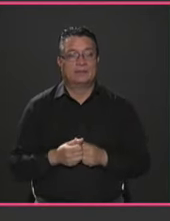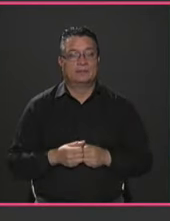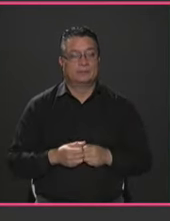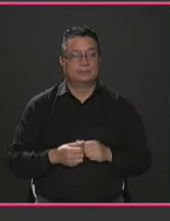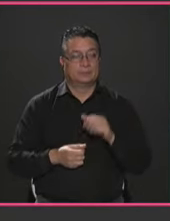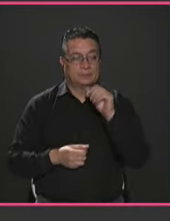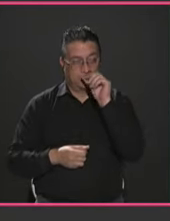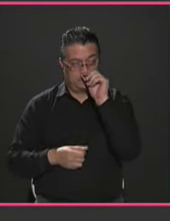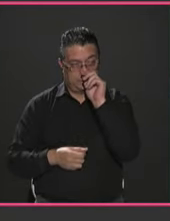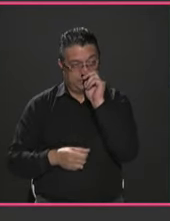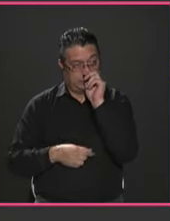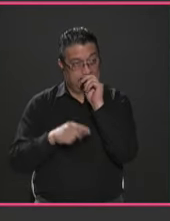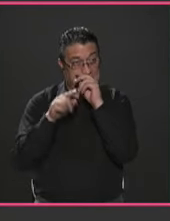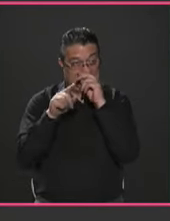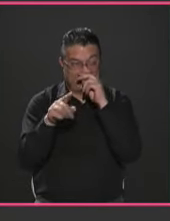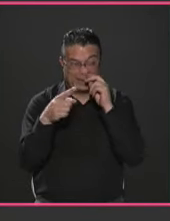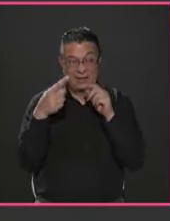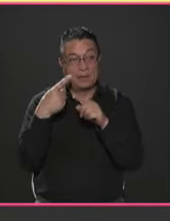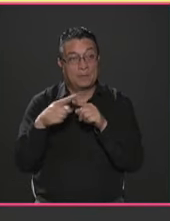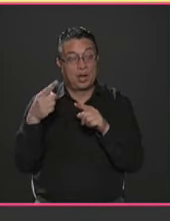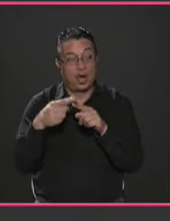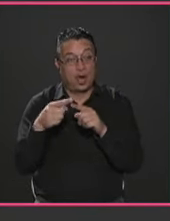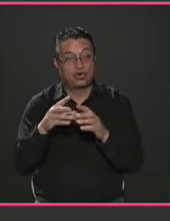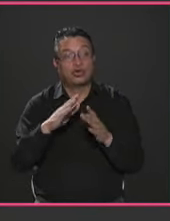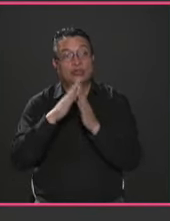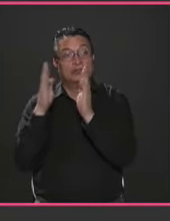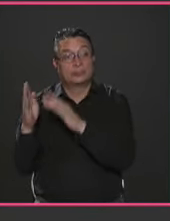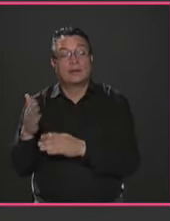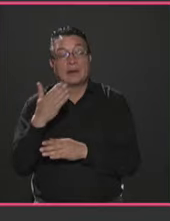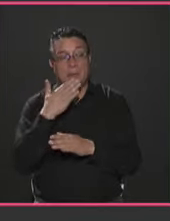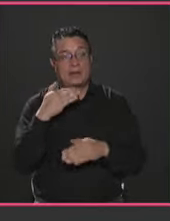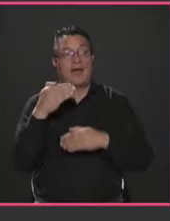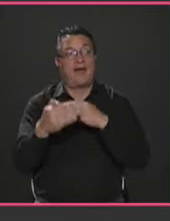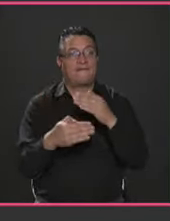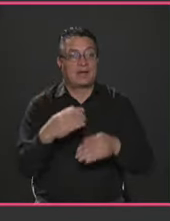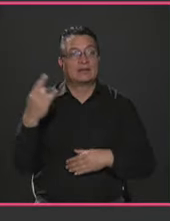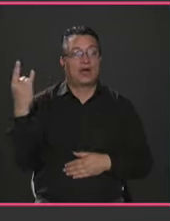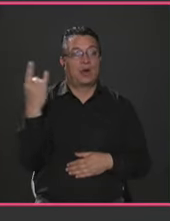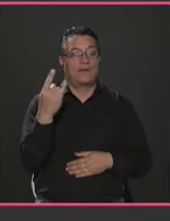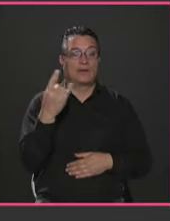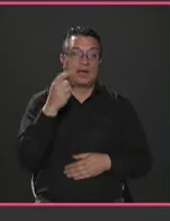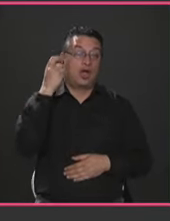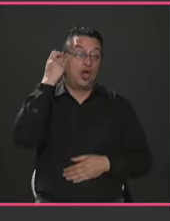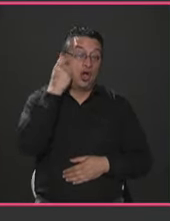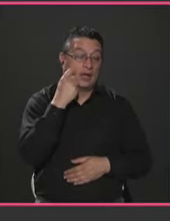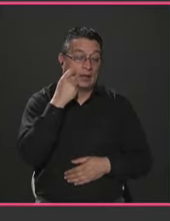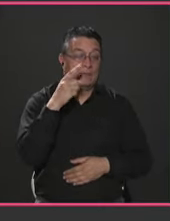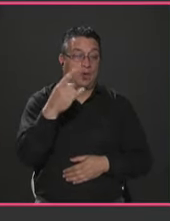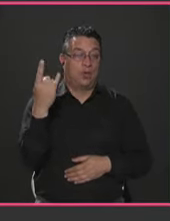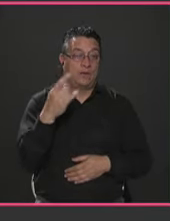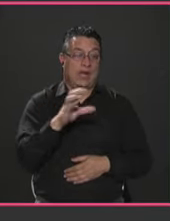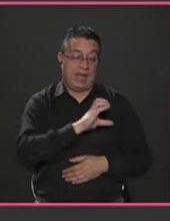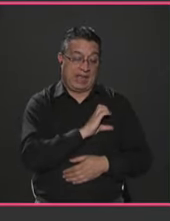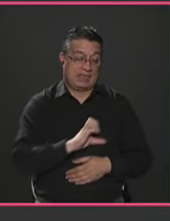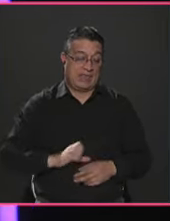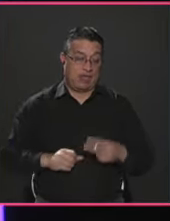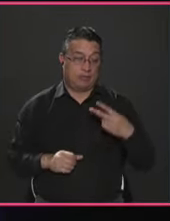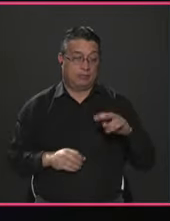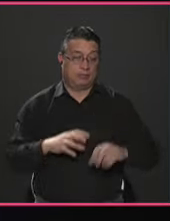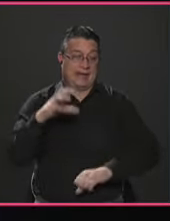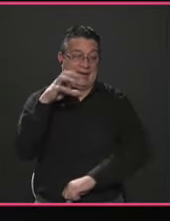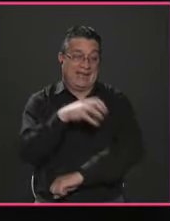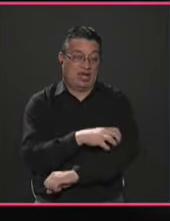calidad entonces en el otro componente también avanzamos en la universidad de o'higgins que es una universidad Estatal regional